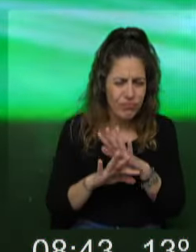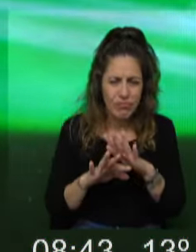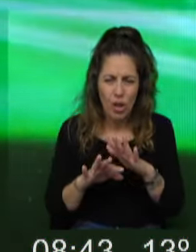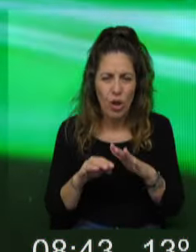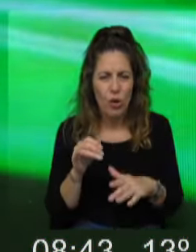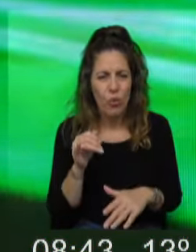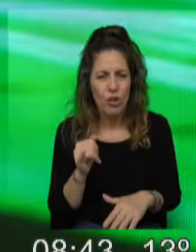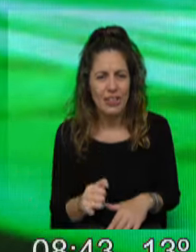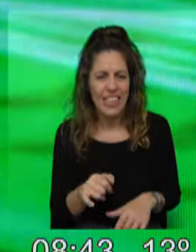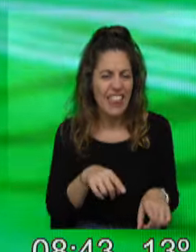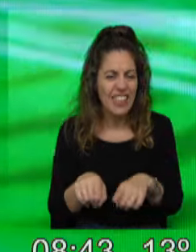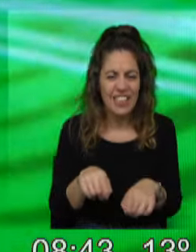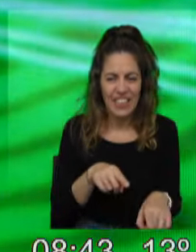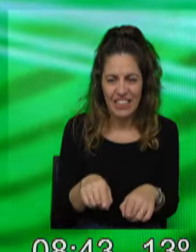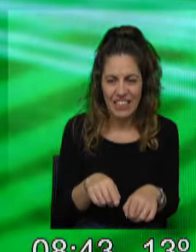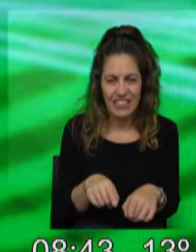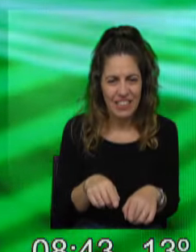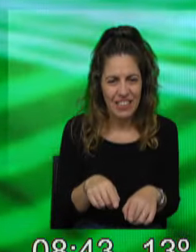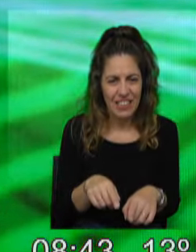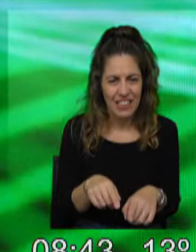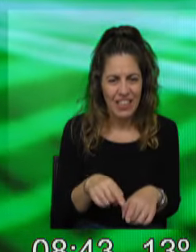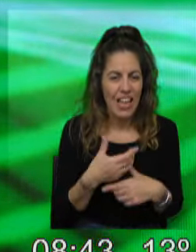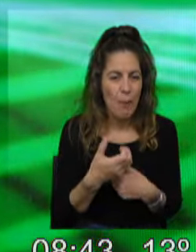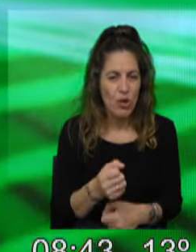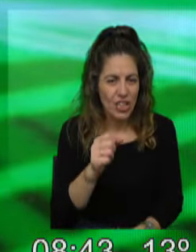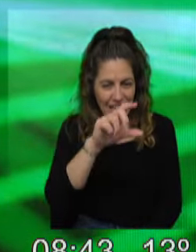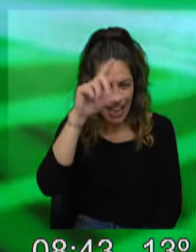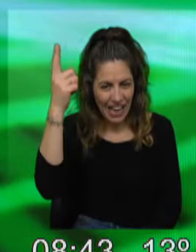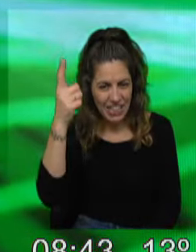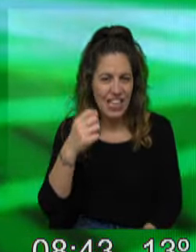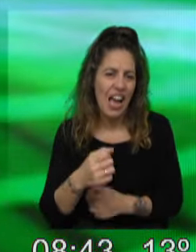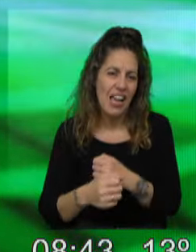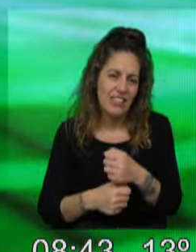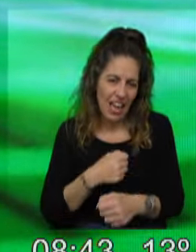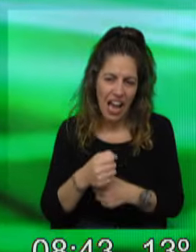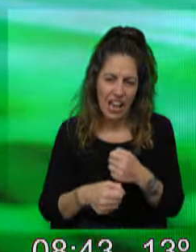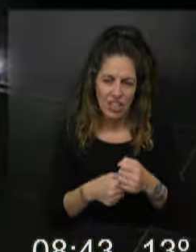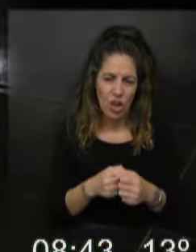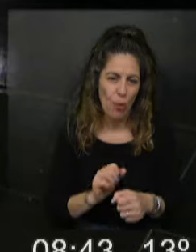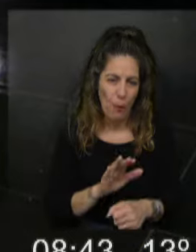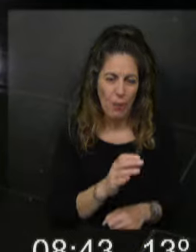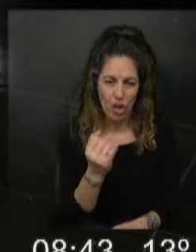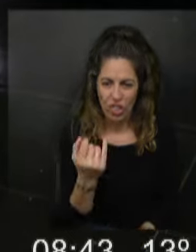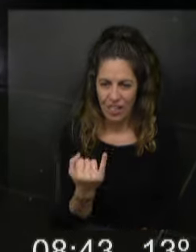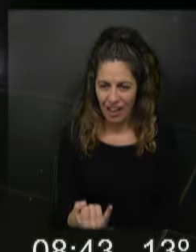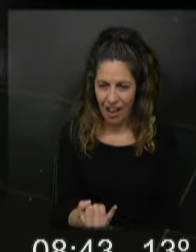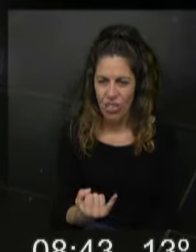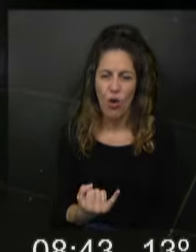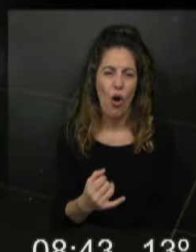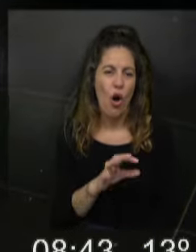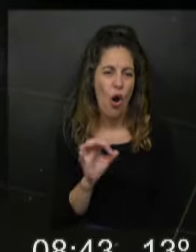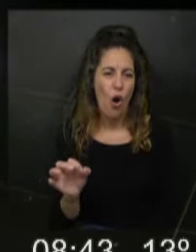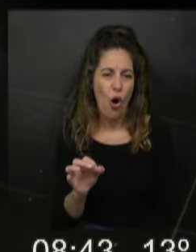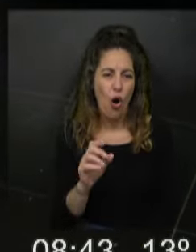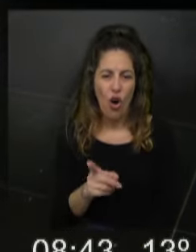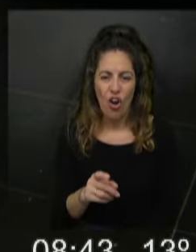tiene a dirigentes que están detrás de la calle p de hace tiempo como como el propio delgado como este